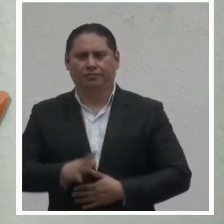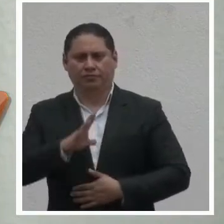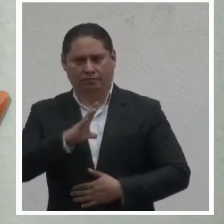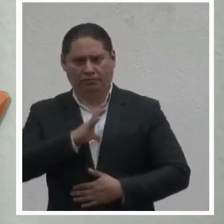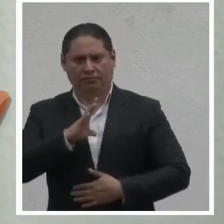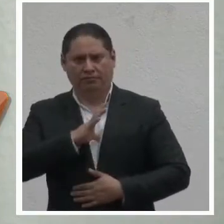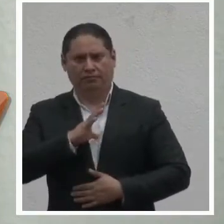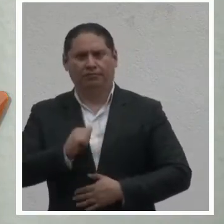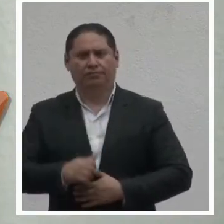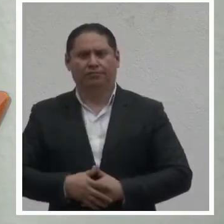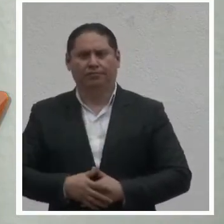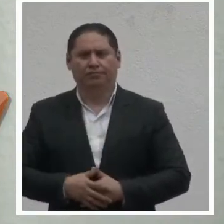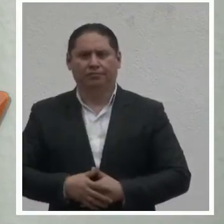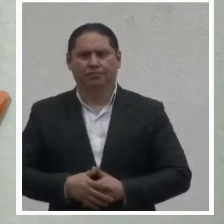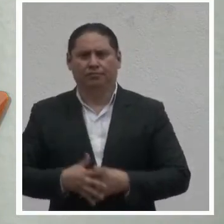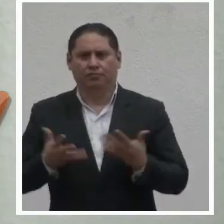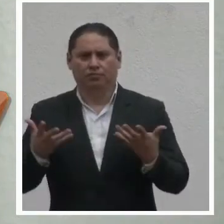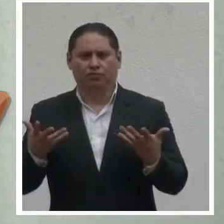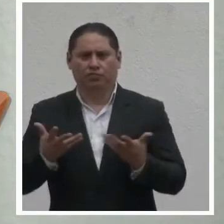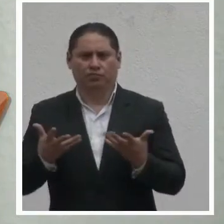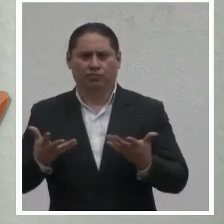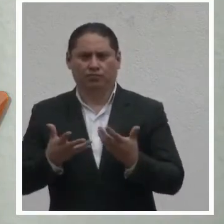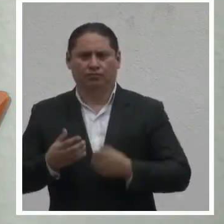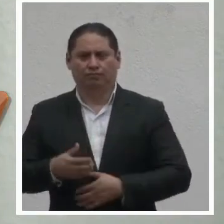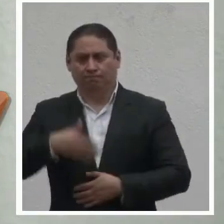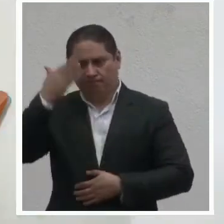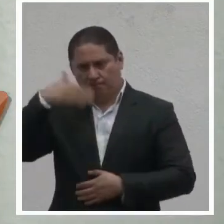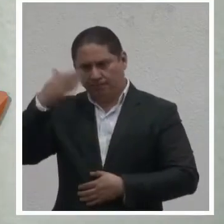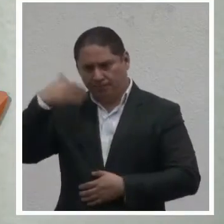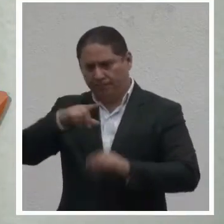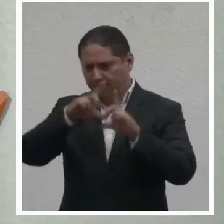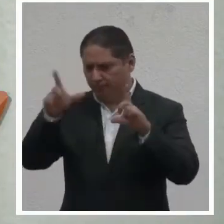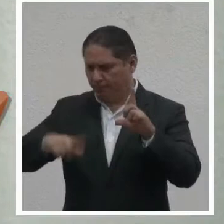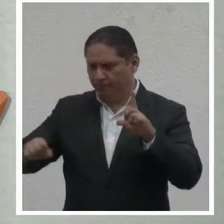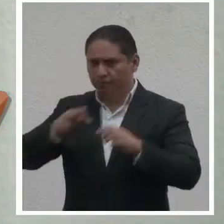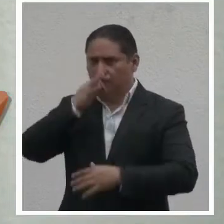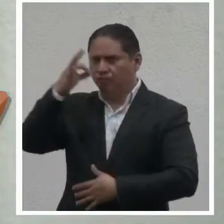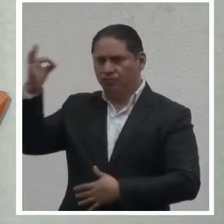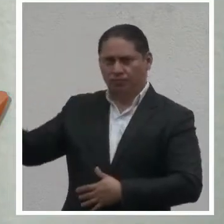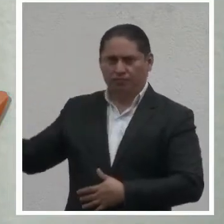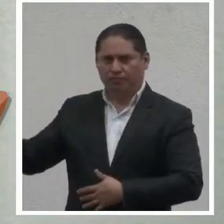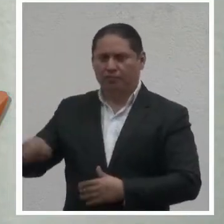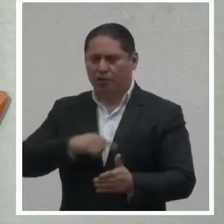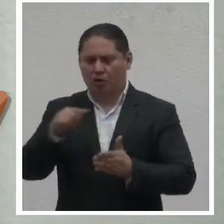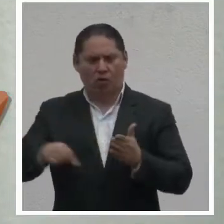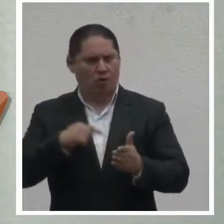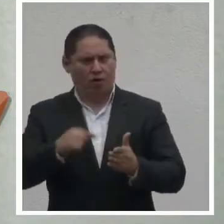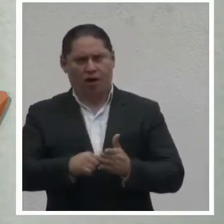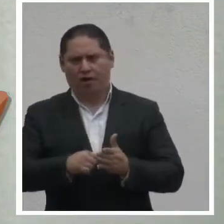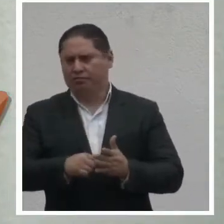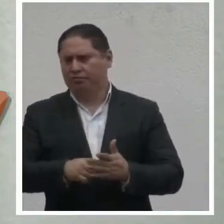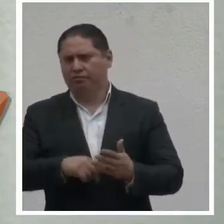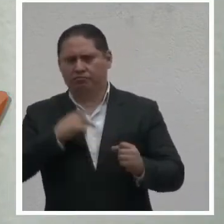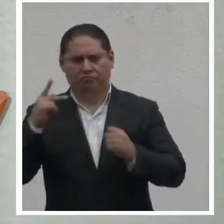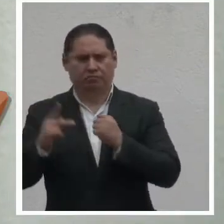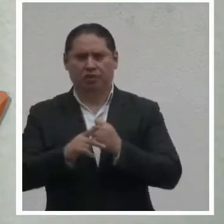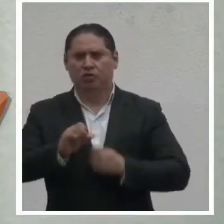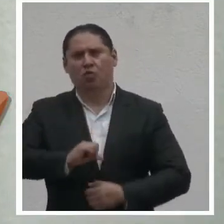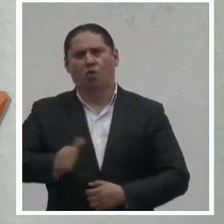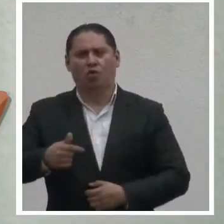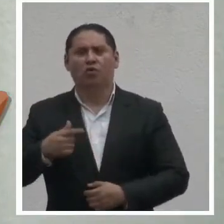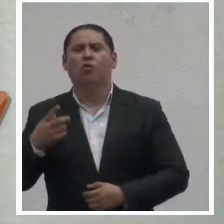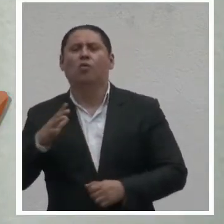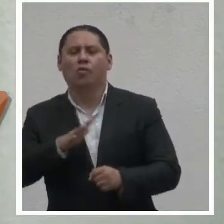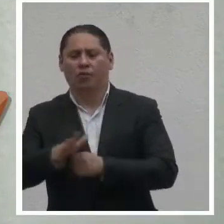también que hacerlas y hacerlo saber a nivel nacional y a otros lados fuera de nuestra frontera cuál es nuestro